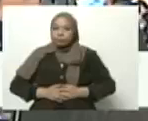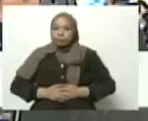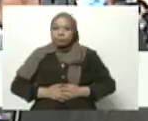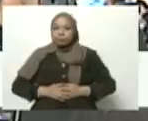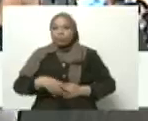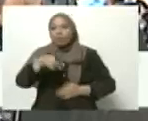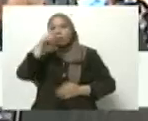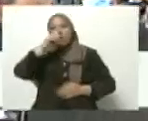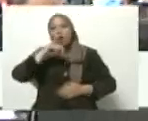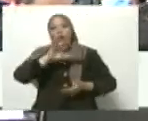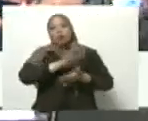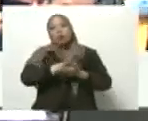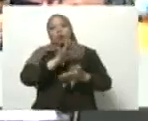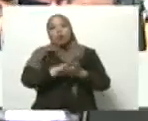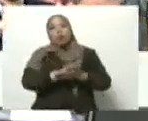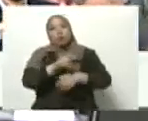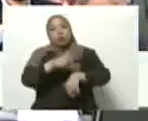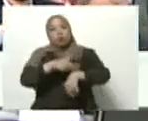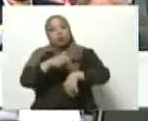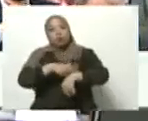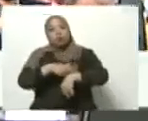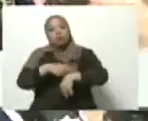bastan? Tiempo, diputado.